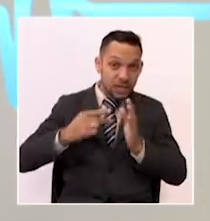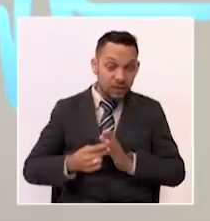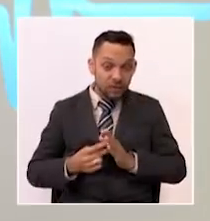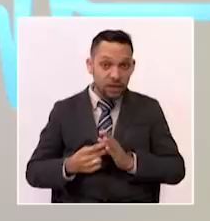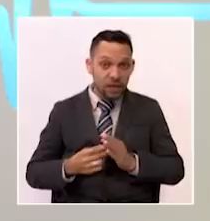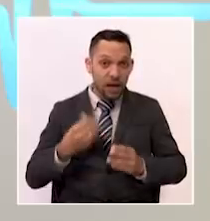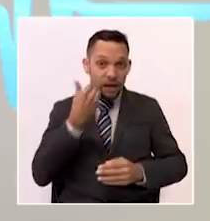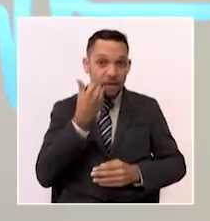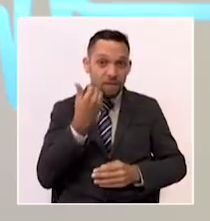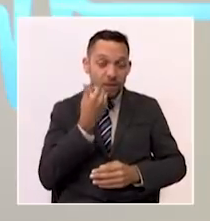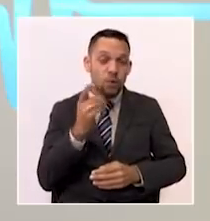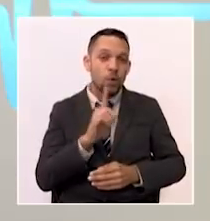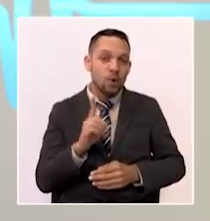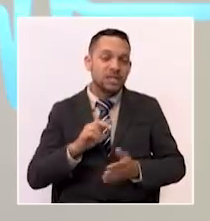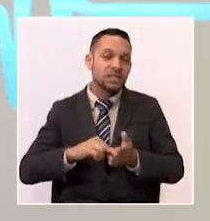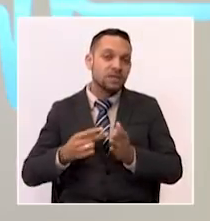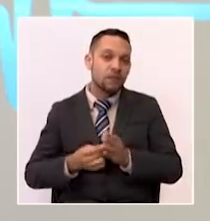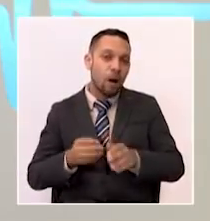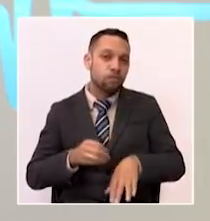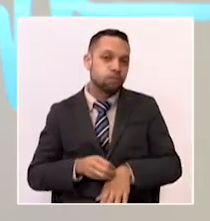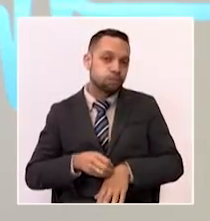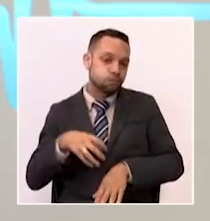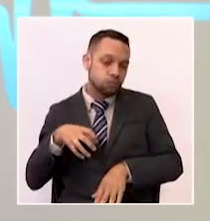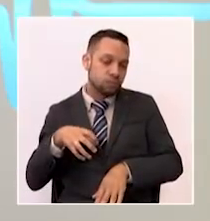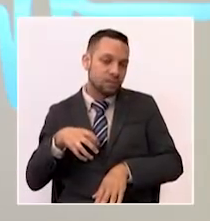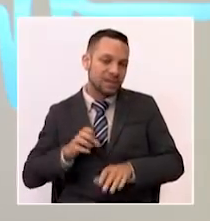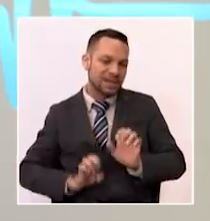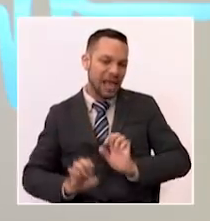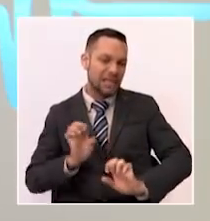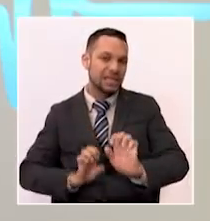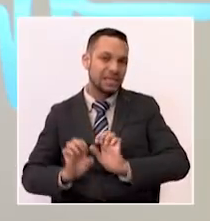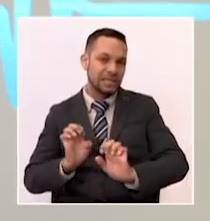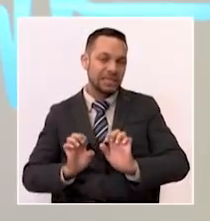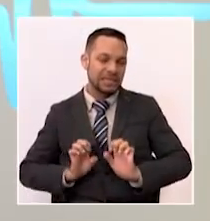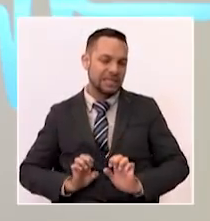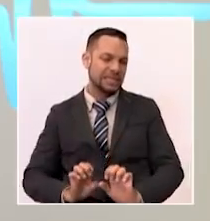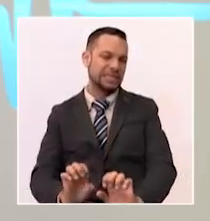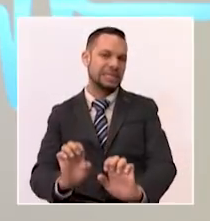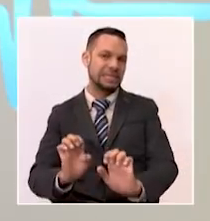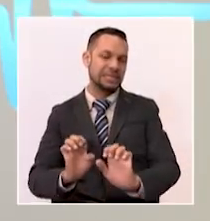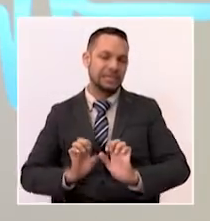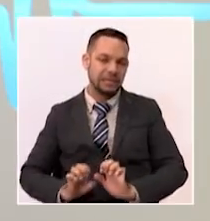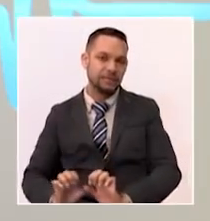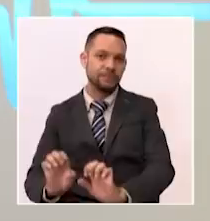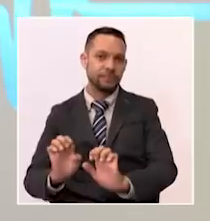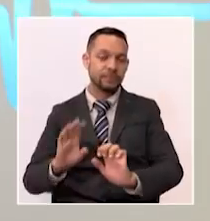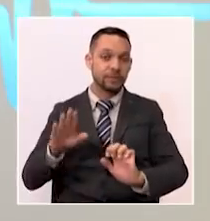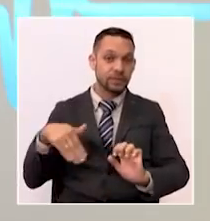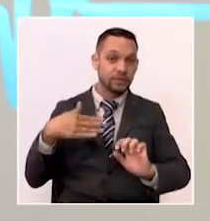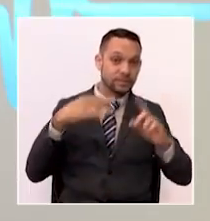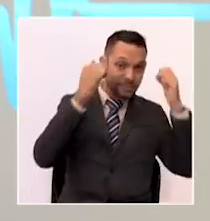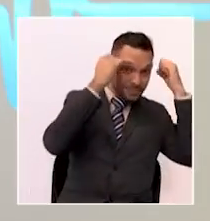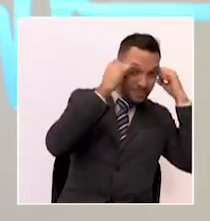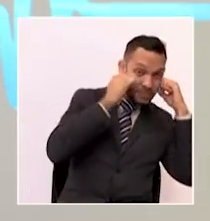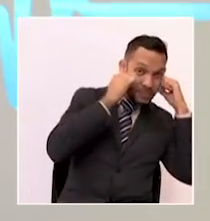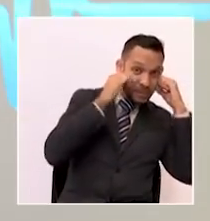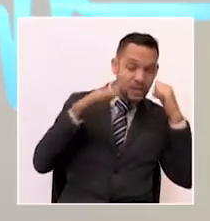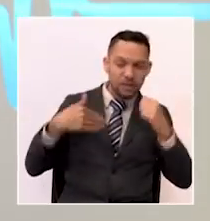respuesta de inflamación, porque hago una alergia a ella. Entonces, después de la relación sexual con el condón de látex, la